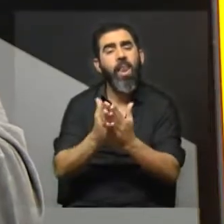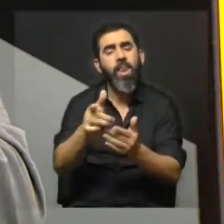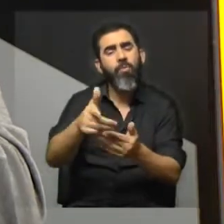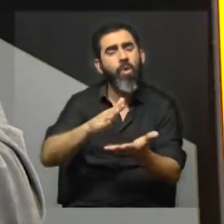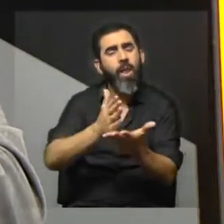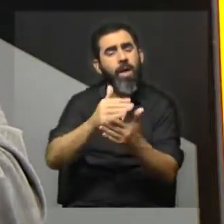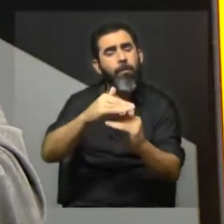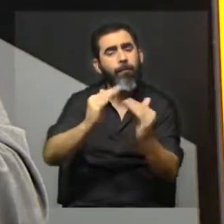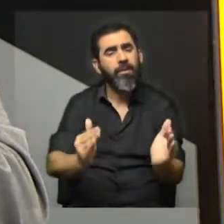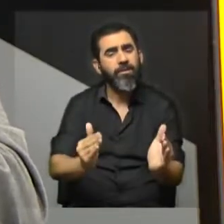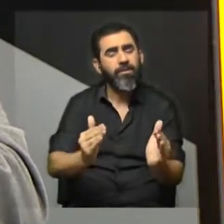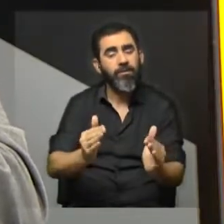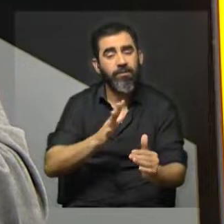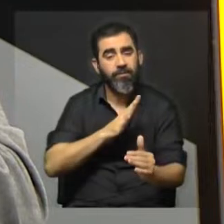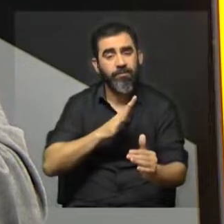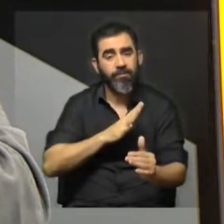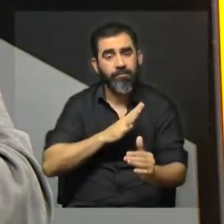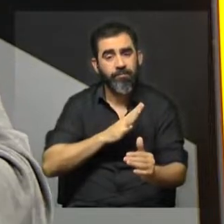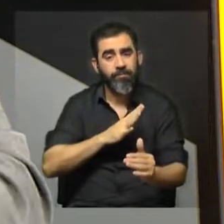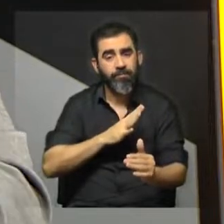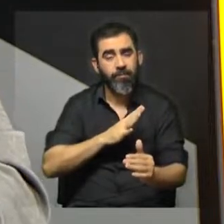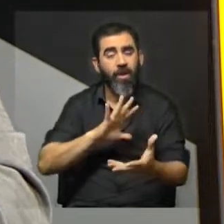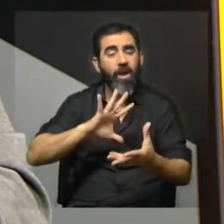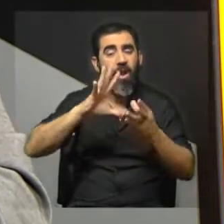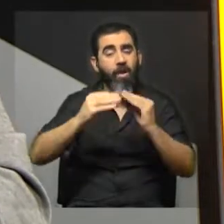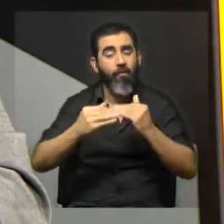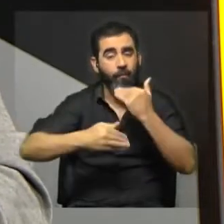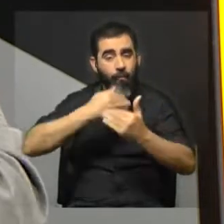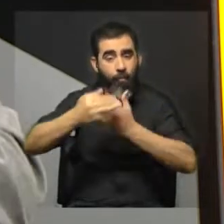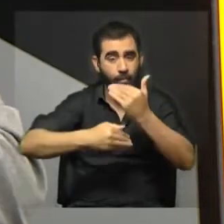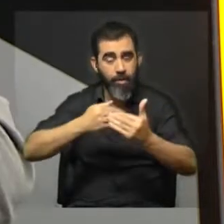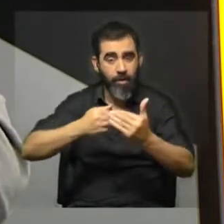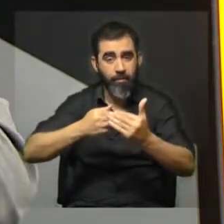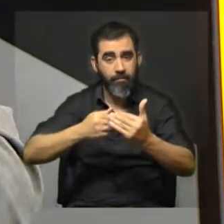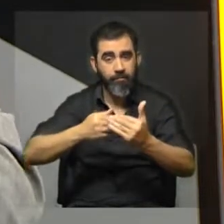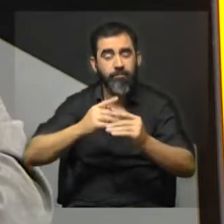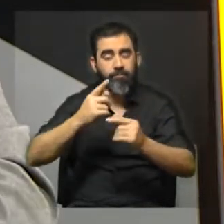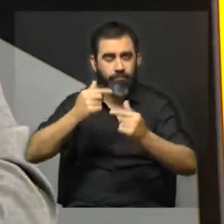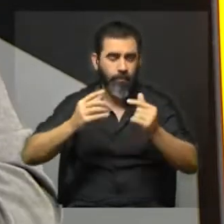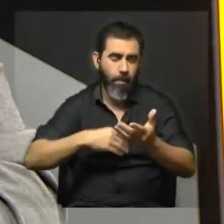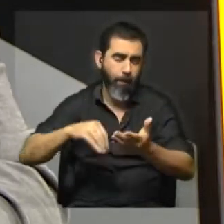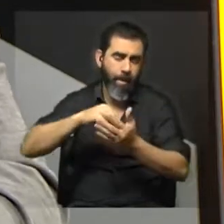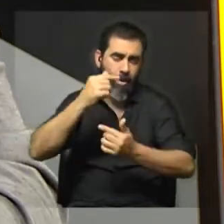de la mesa, Fermentados, están, digamos, las maneras, los procedimientos para todo esto y unas cuantas cosas